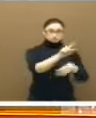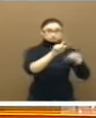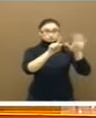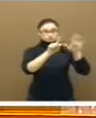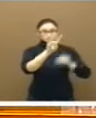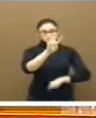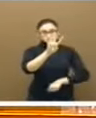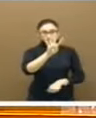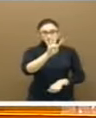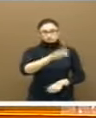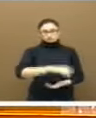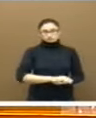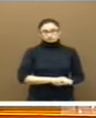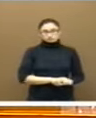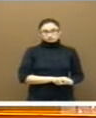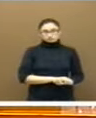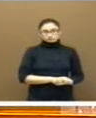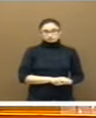164.